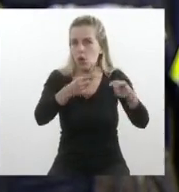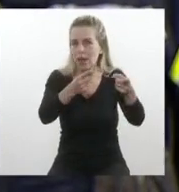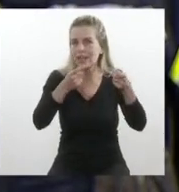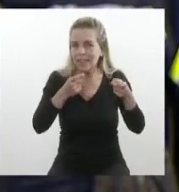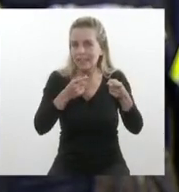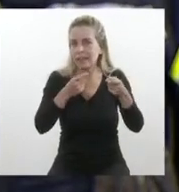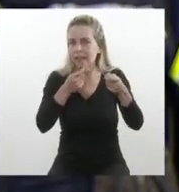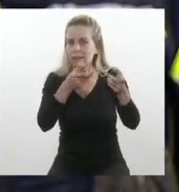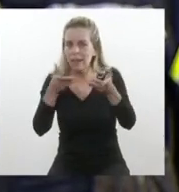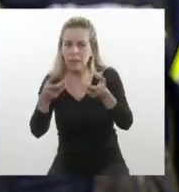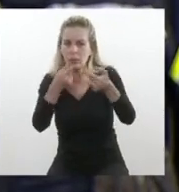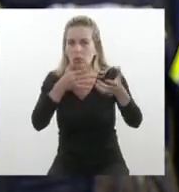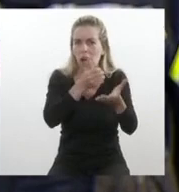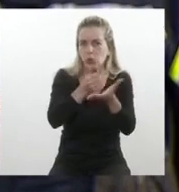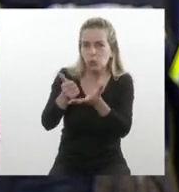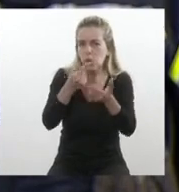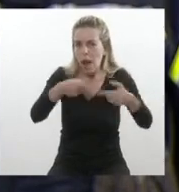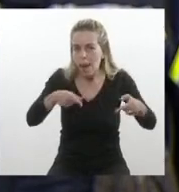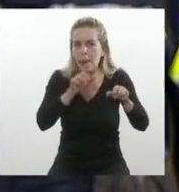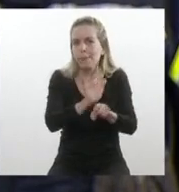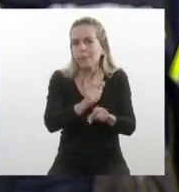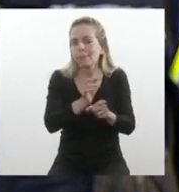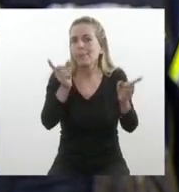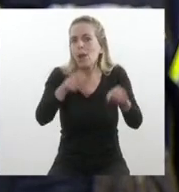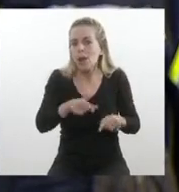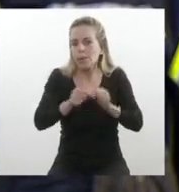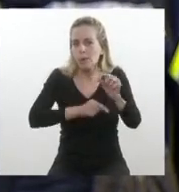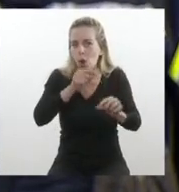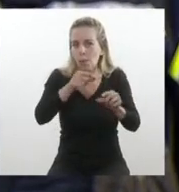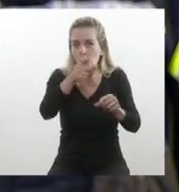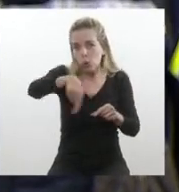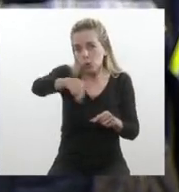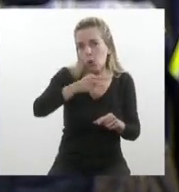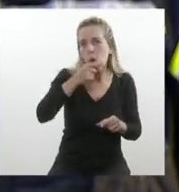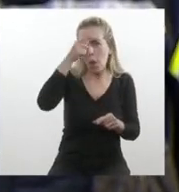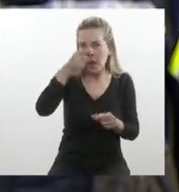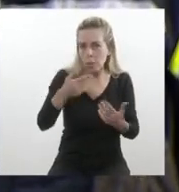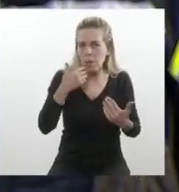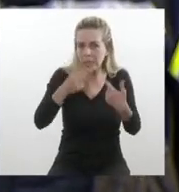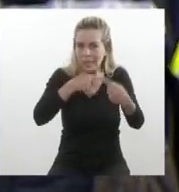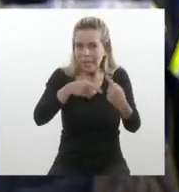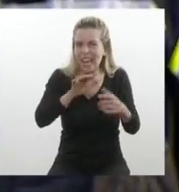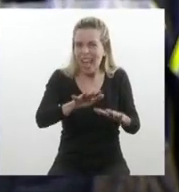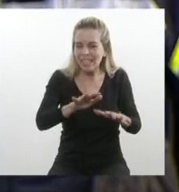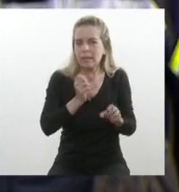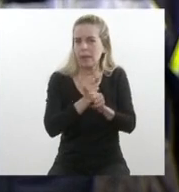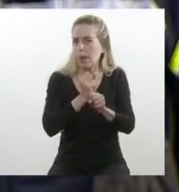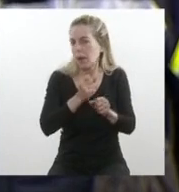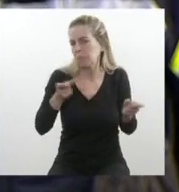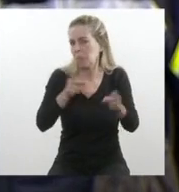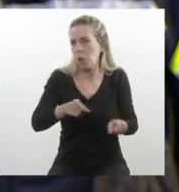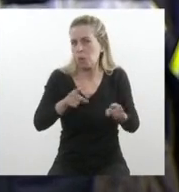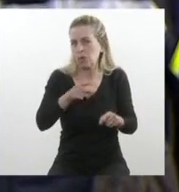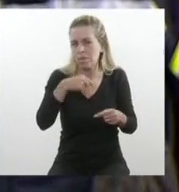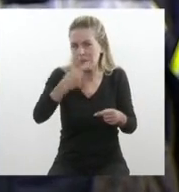eso se recupere, esos recursos se recuperen y ustedes puedan seguir haciendo las cosas tan bien como cotidianamente